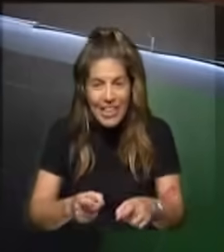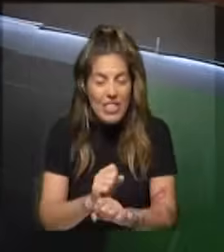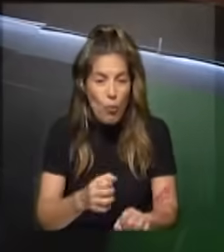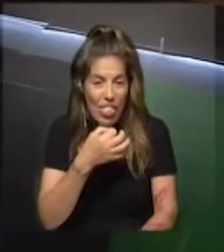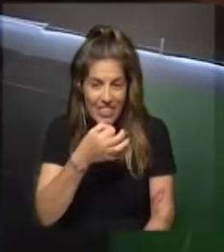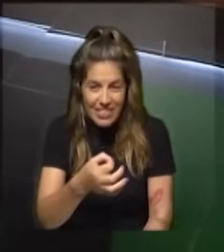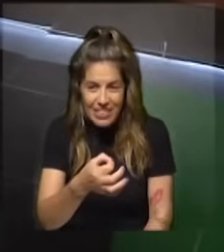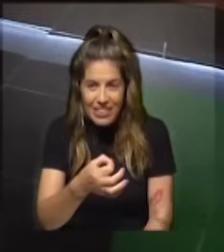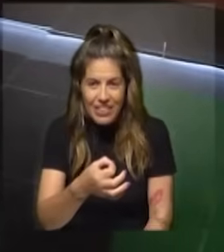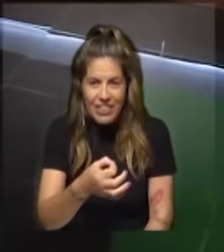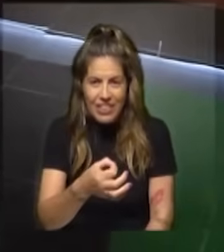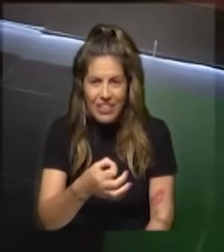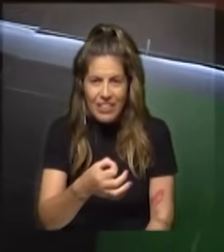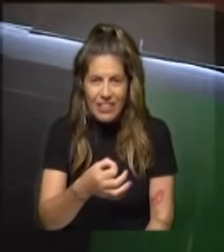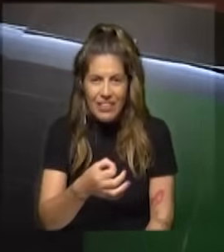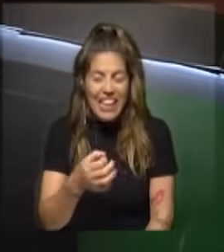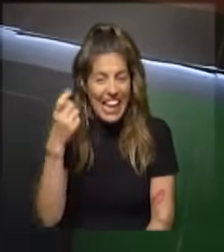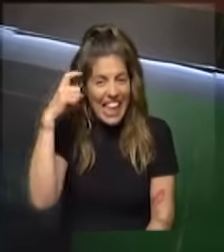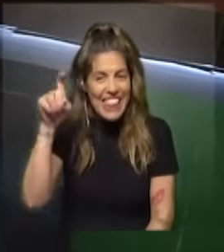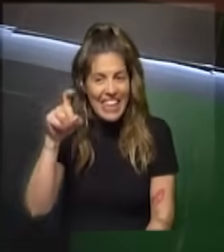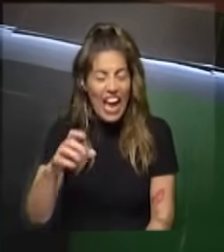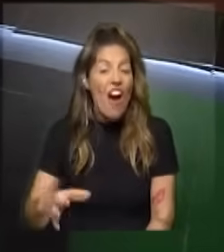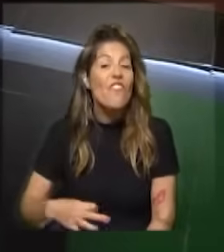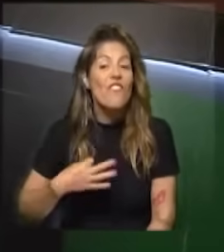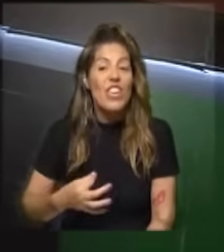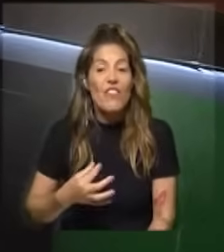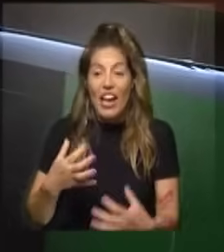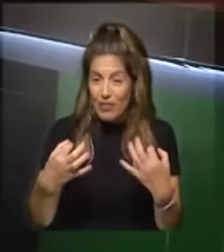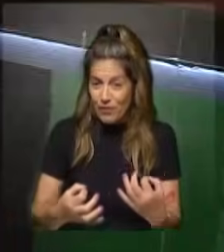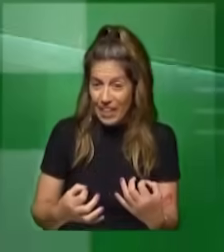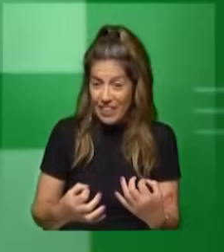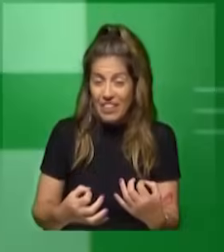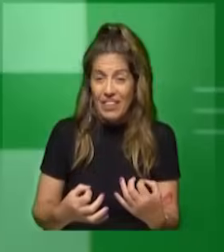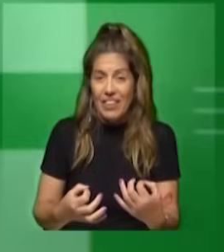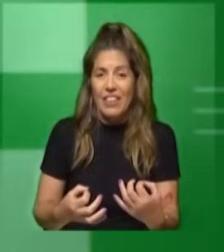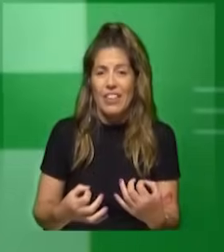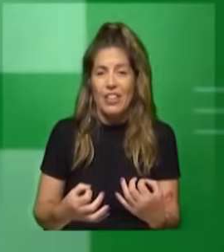decir que la doctrina estuvo viva y bien, ¿no? Estuvo,